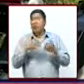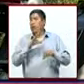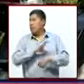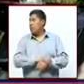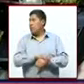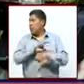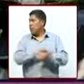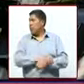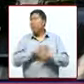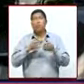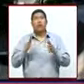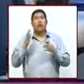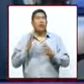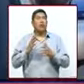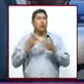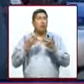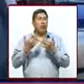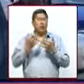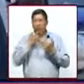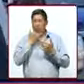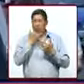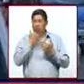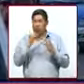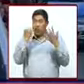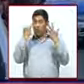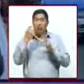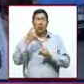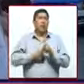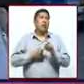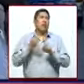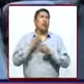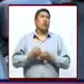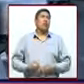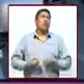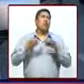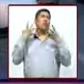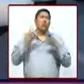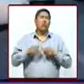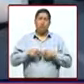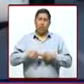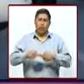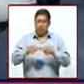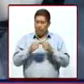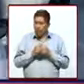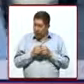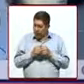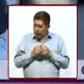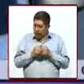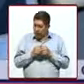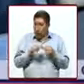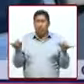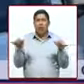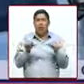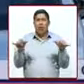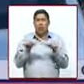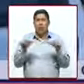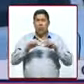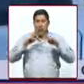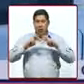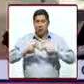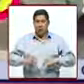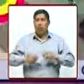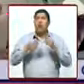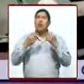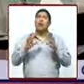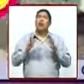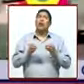detención, ya preventivos, declarados por 6 meses ya, y muchos que seguirán el camino también de esta investigación.